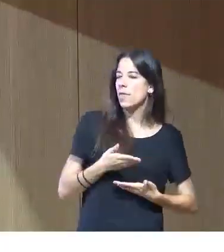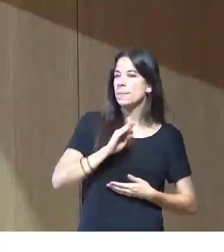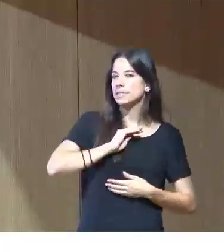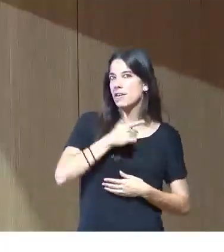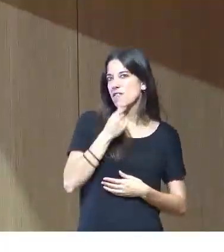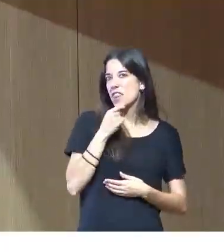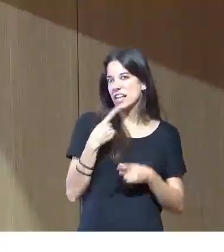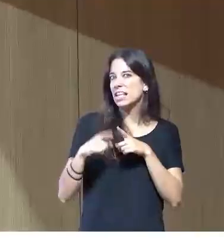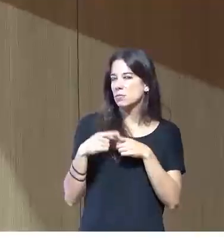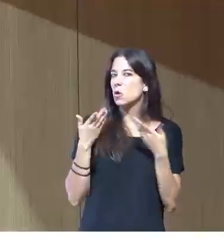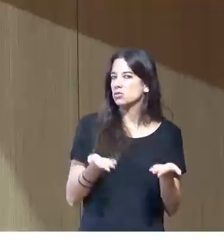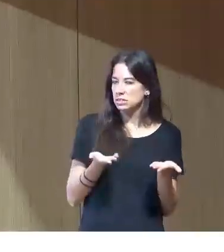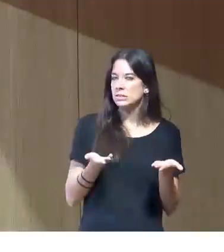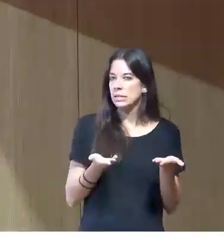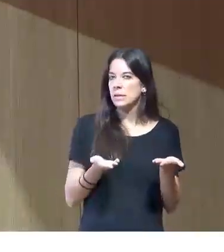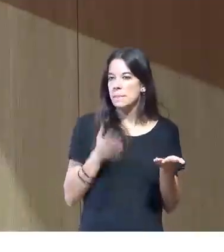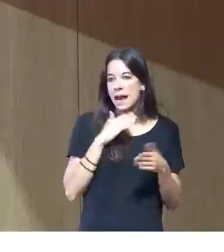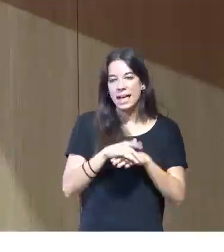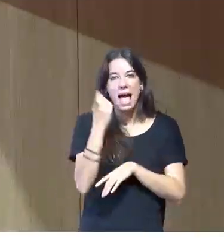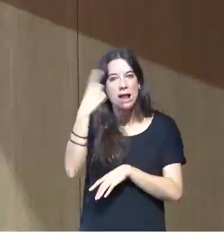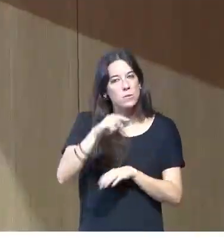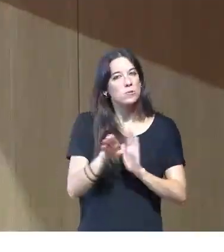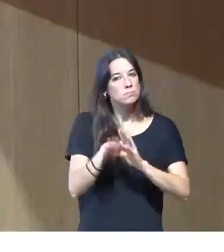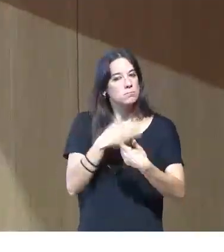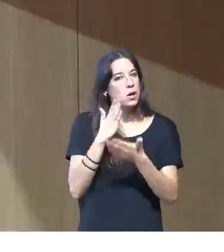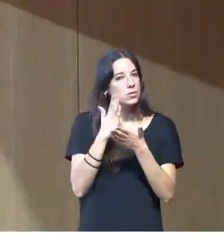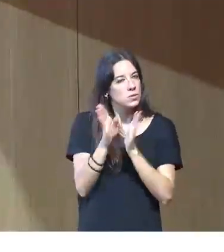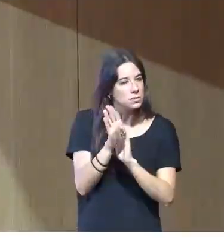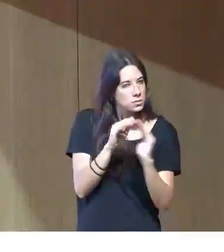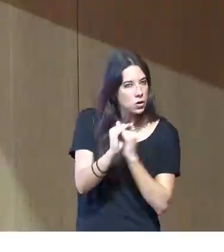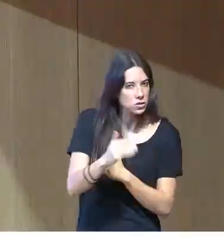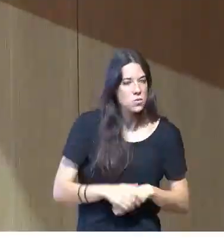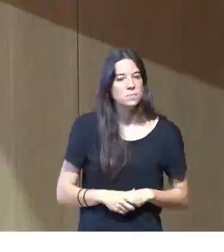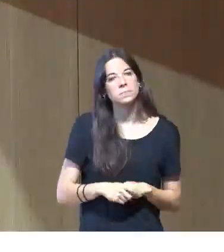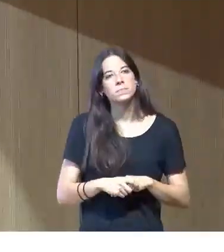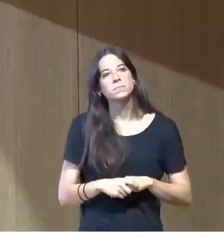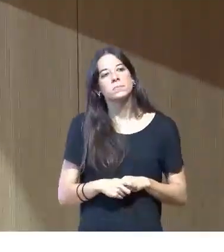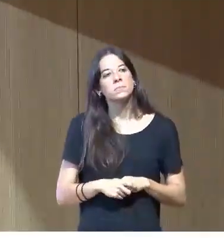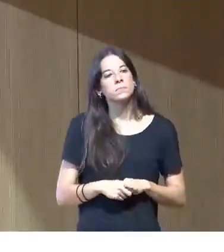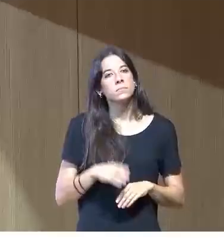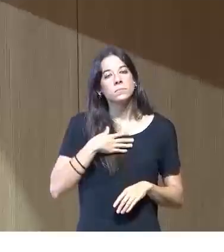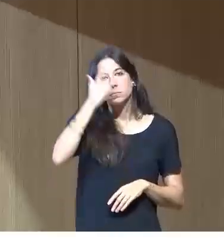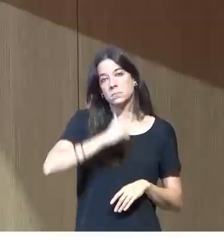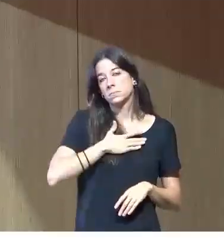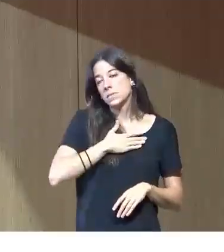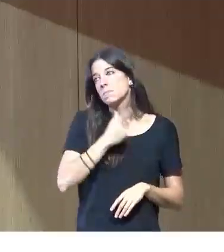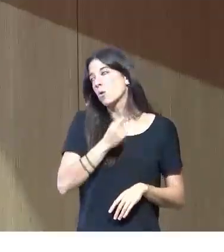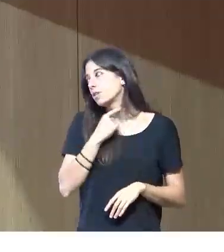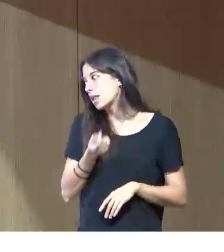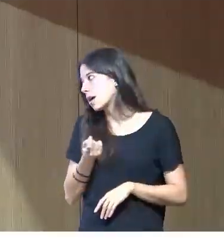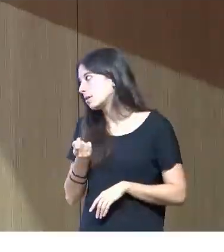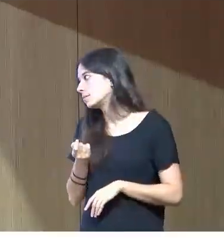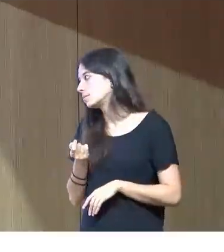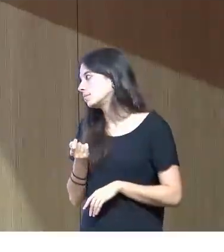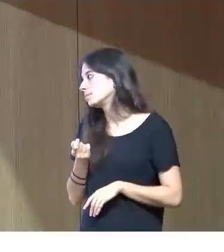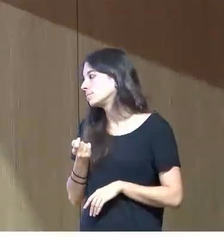bueno que sigan que sigan estudiando y también vayan al mercado laboral por mi parte me gustaría bueno la idea